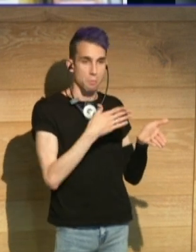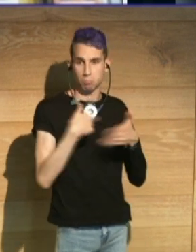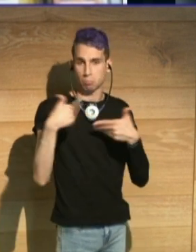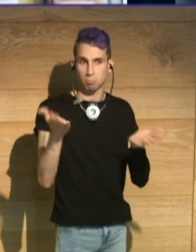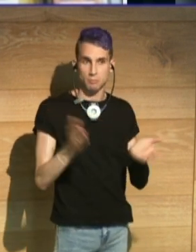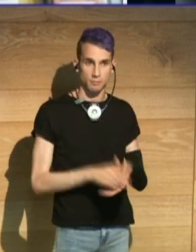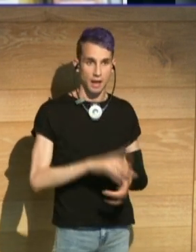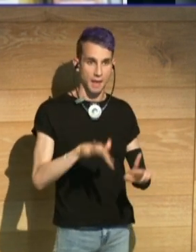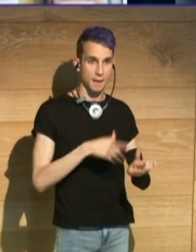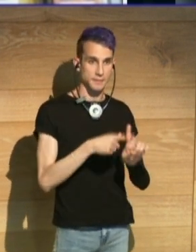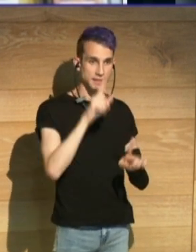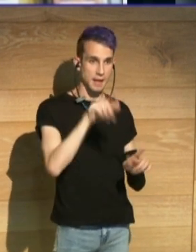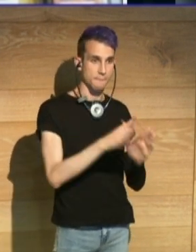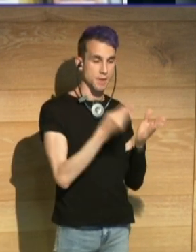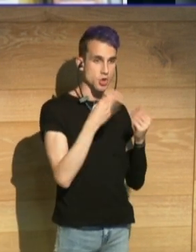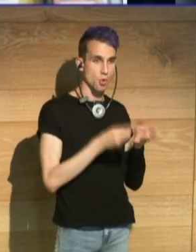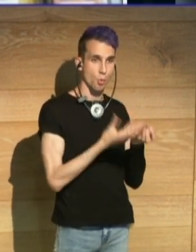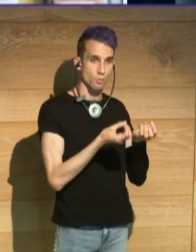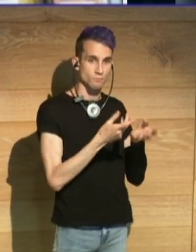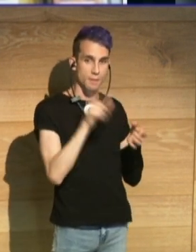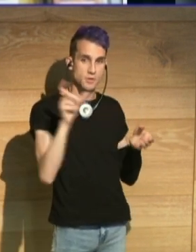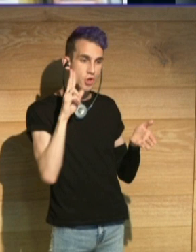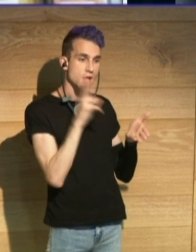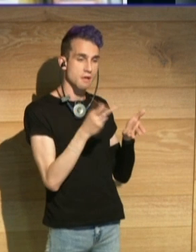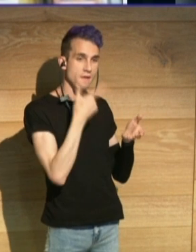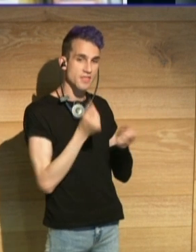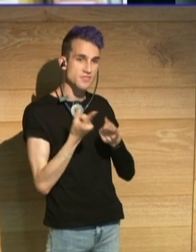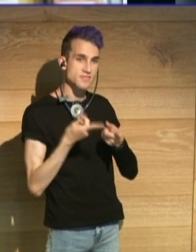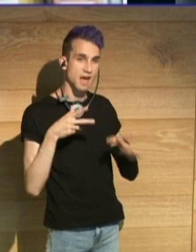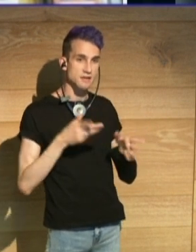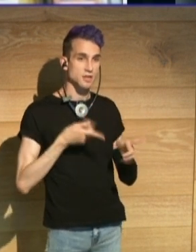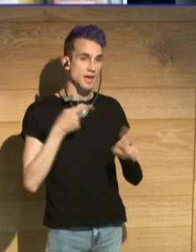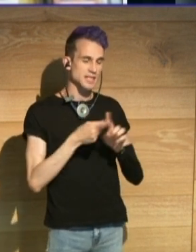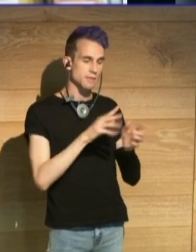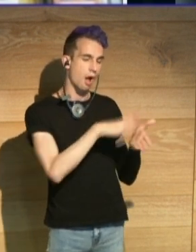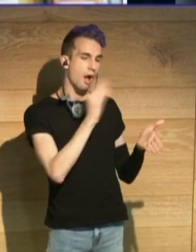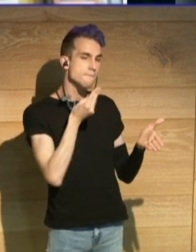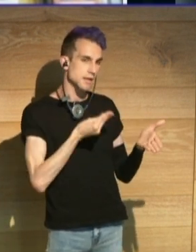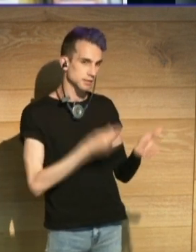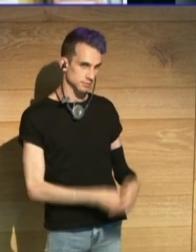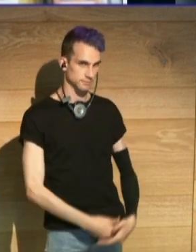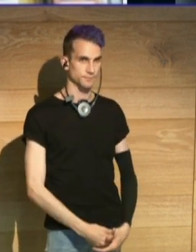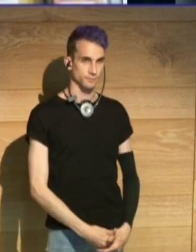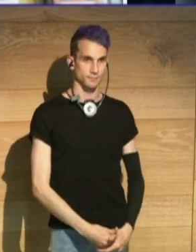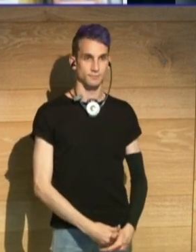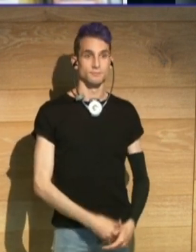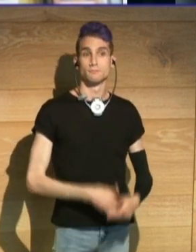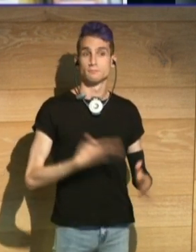facilita a los lectores las mismas herramientas que son necesarias para comprender lo que está leyendo. Es